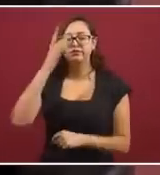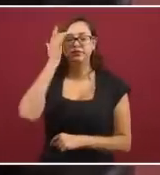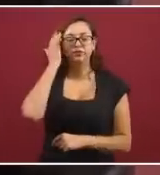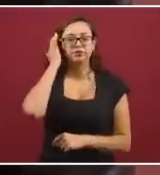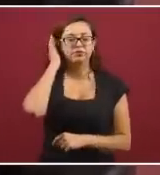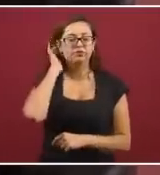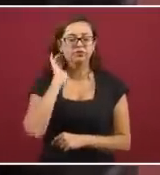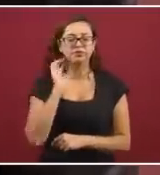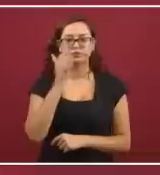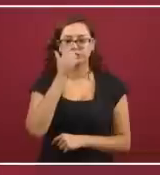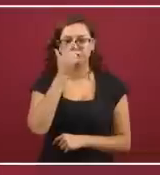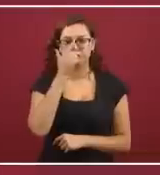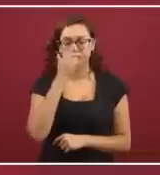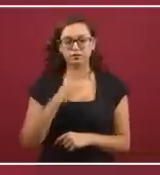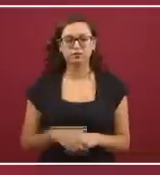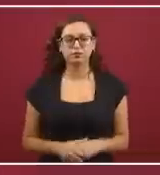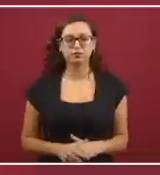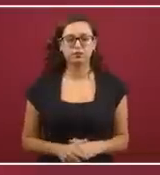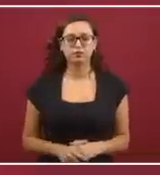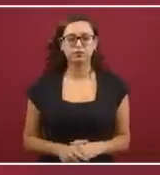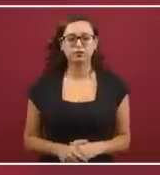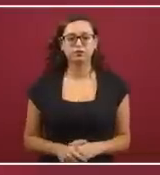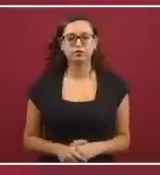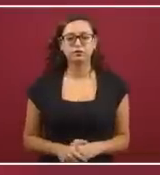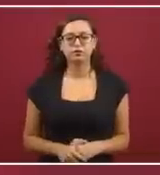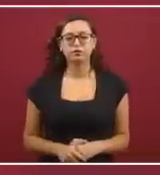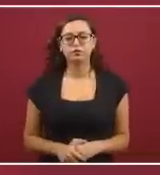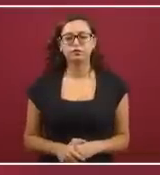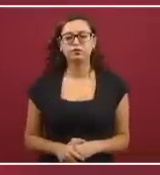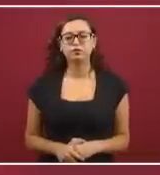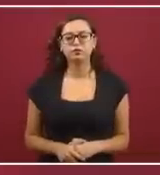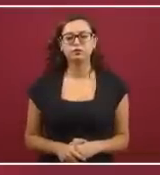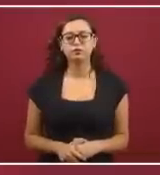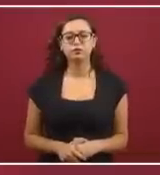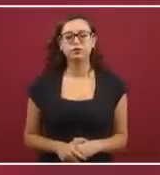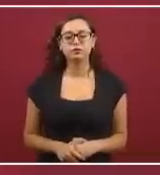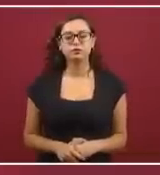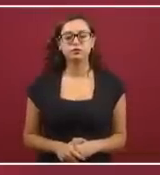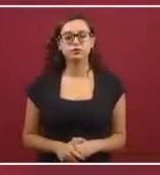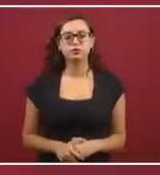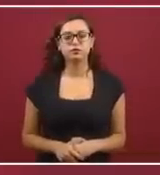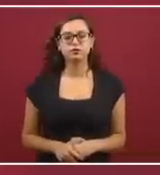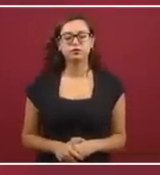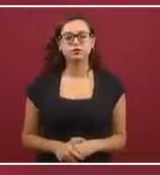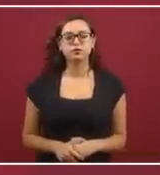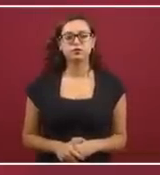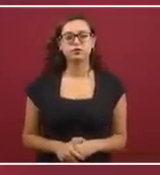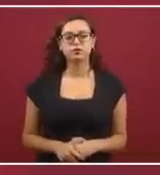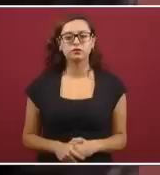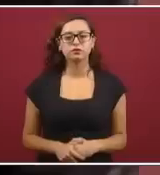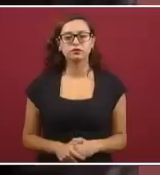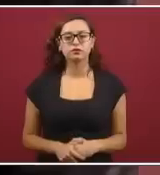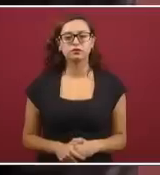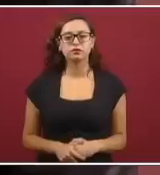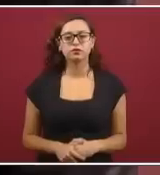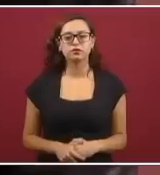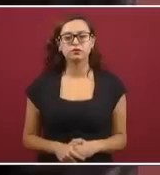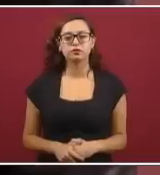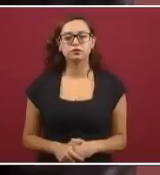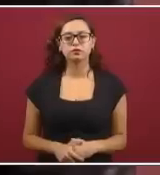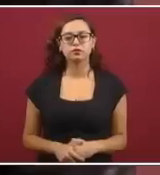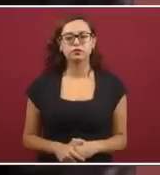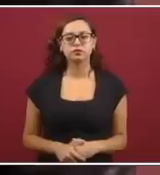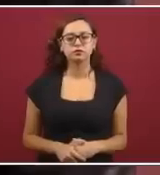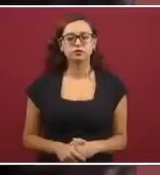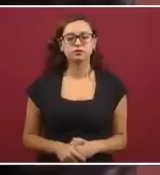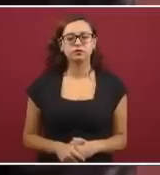nada más estamos pensando por qué tenemos que garantizar el que no aumenten